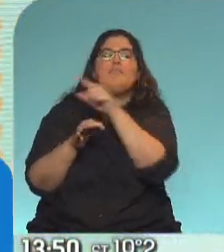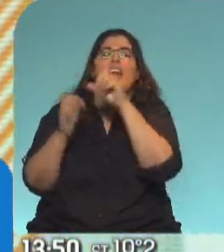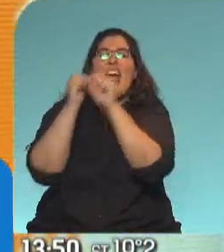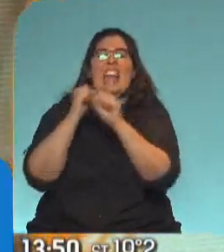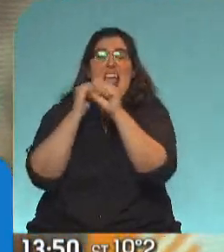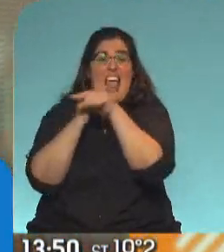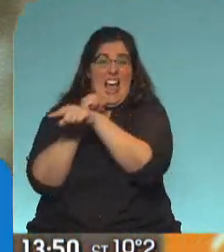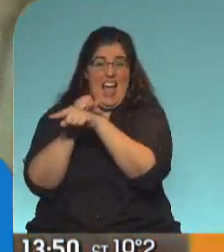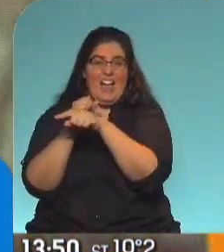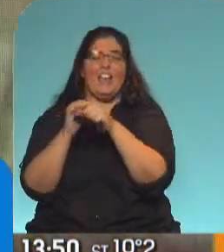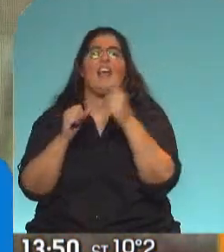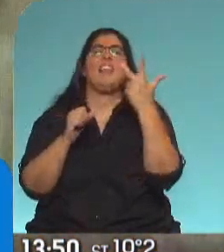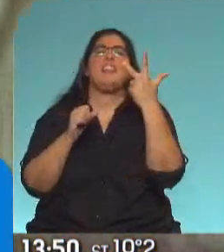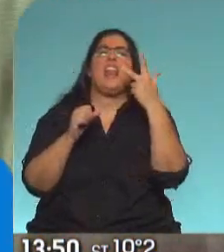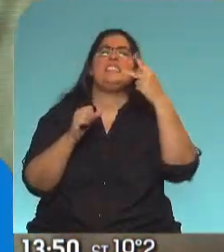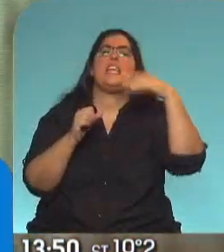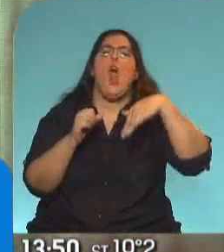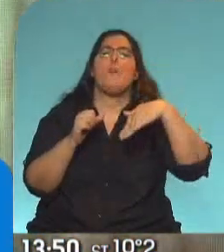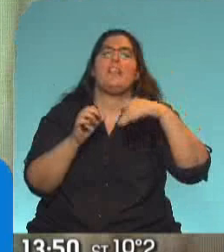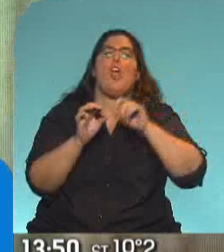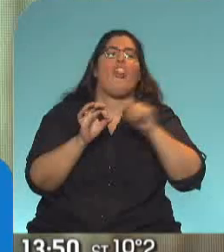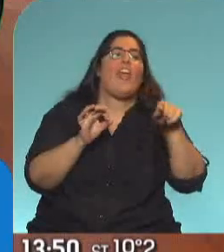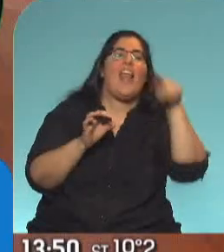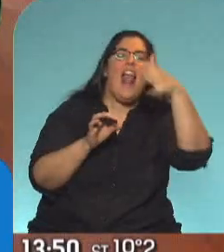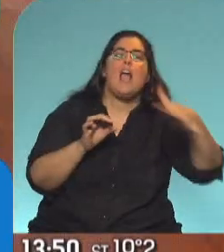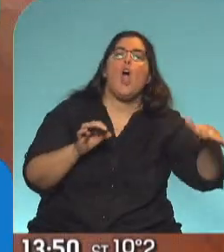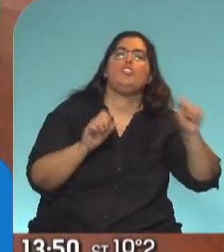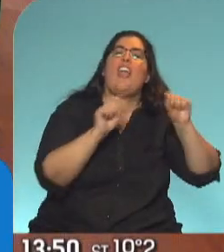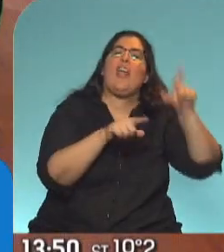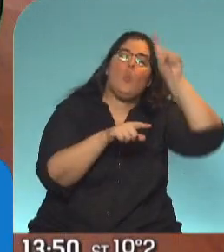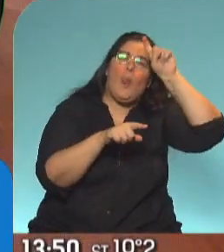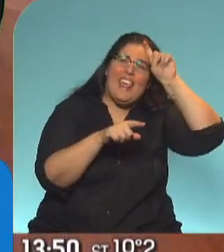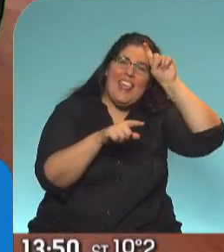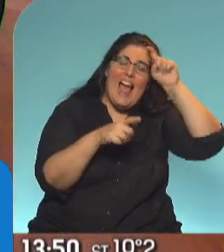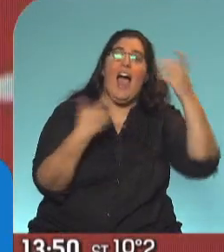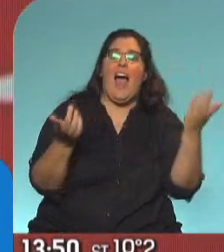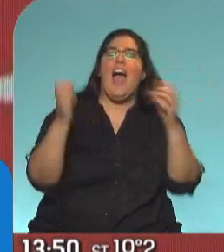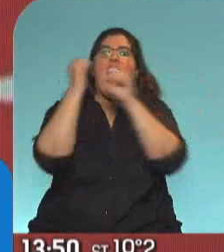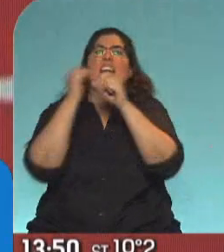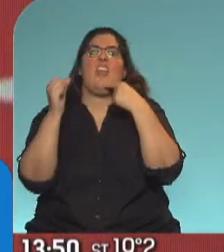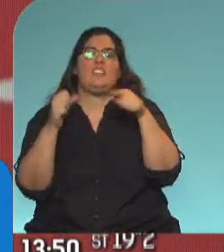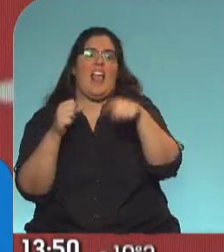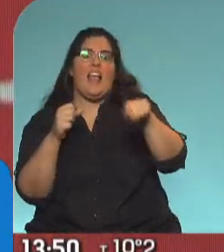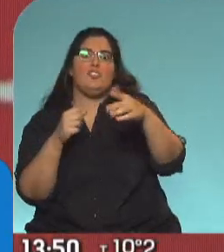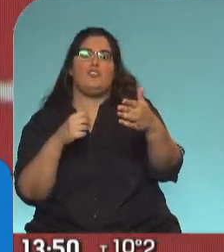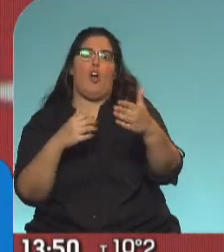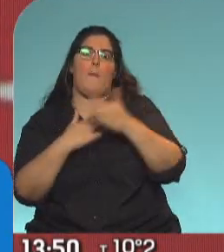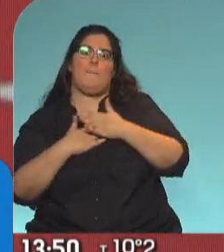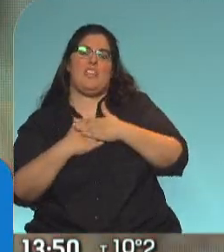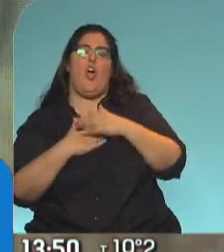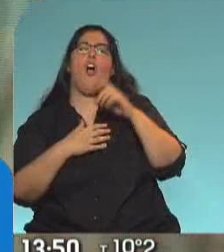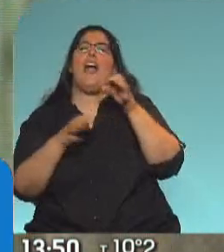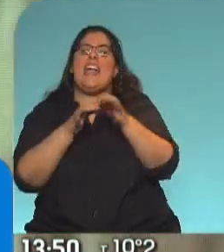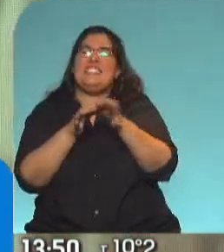isla griega que está a 3 kilómetros de la costa de Turquía, ¿no? Por lo cual los griegos dicen esto forma parte del área Castellorizo, se llama